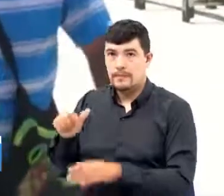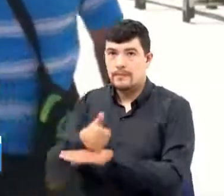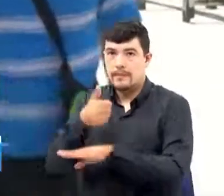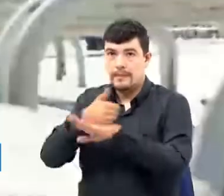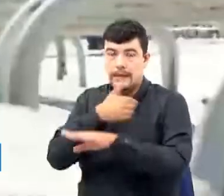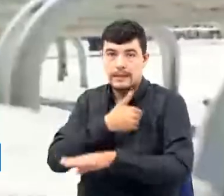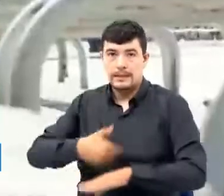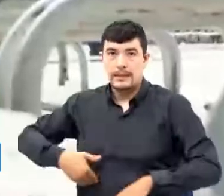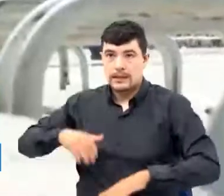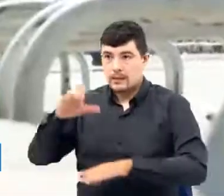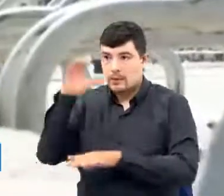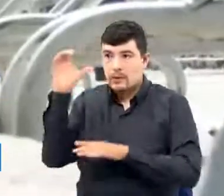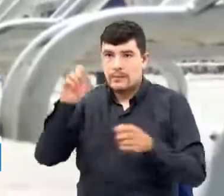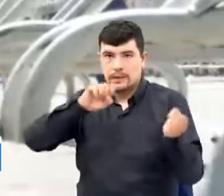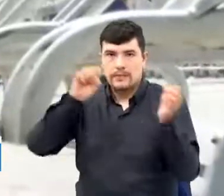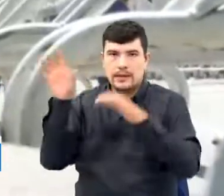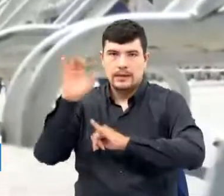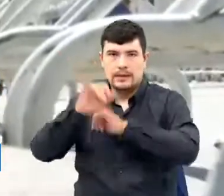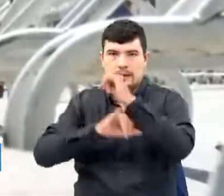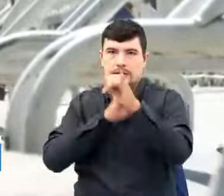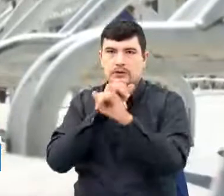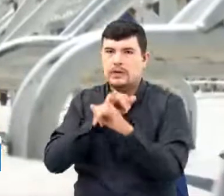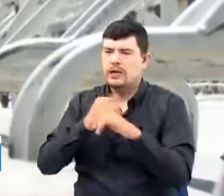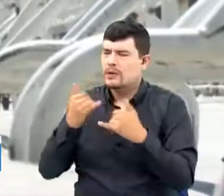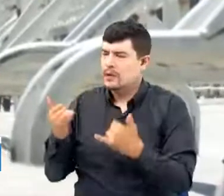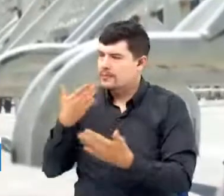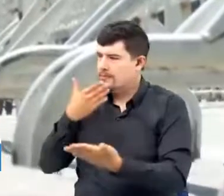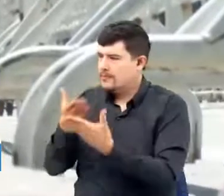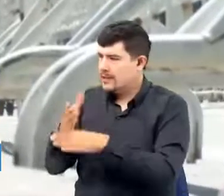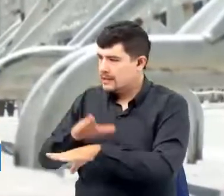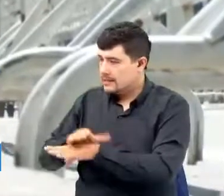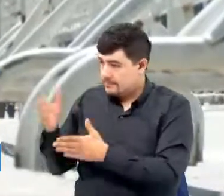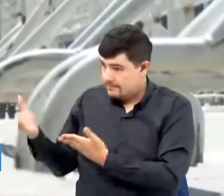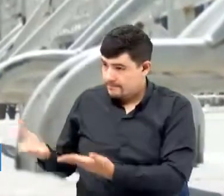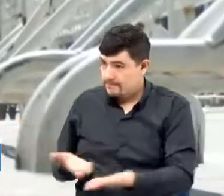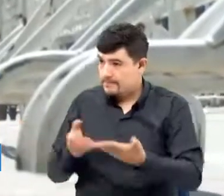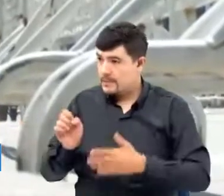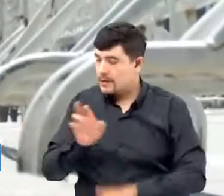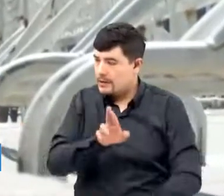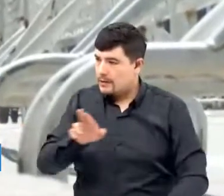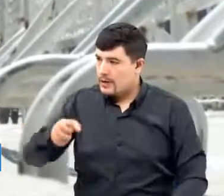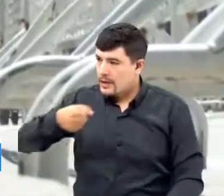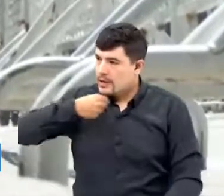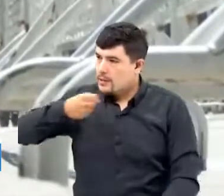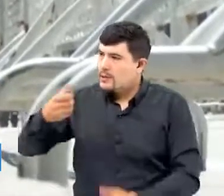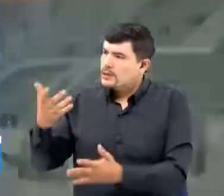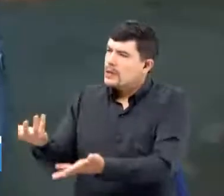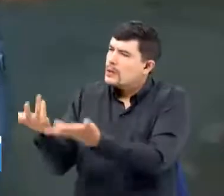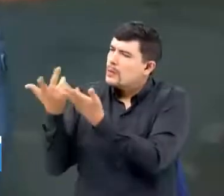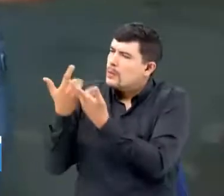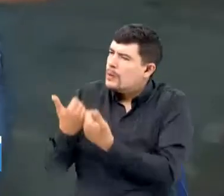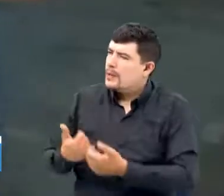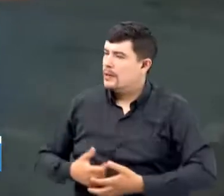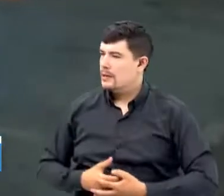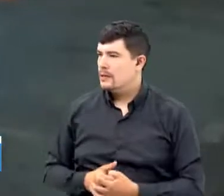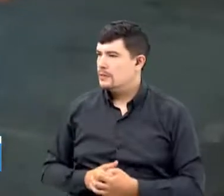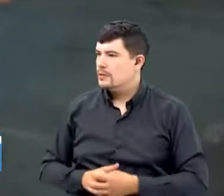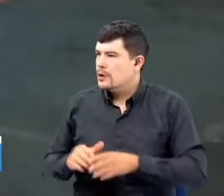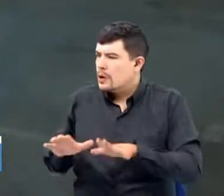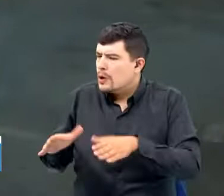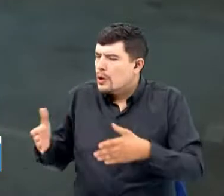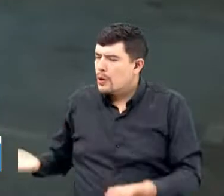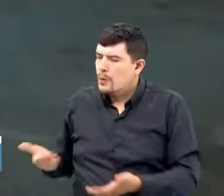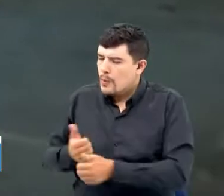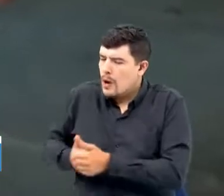Exterior Seccional Norte de Santander. Sandra, bienvenida nuevamente a Oriente Noticias y cuéntenos cuál es ese balance y cómo avanza